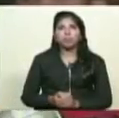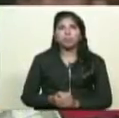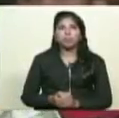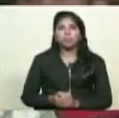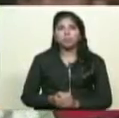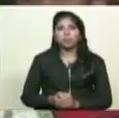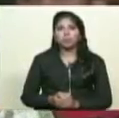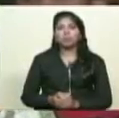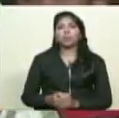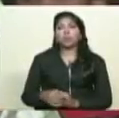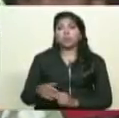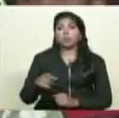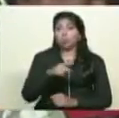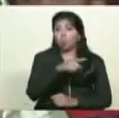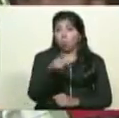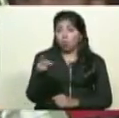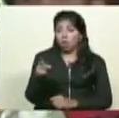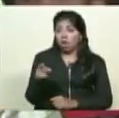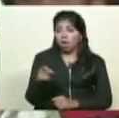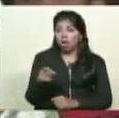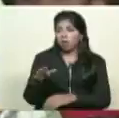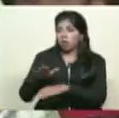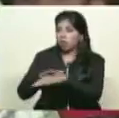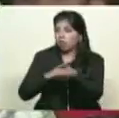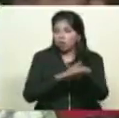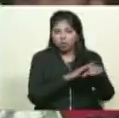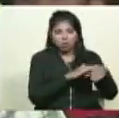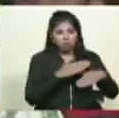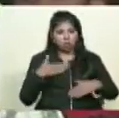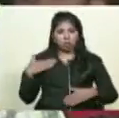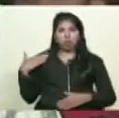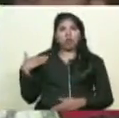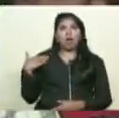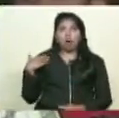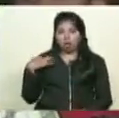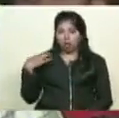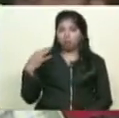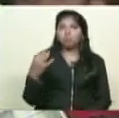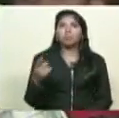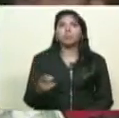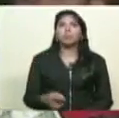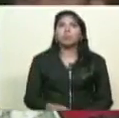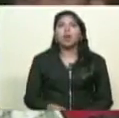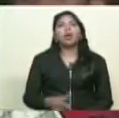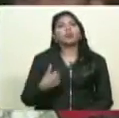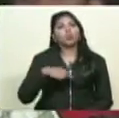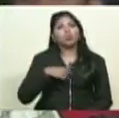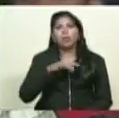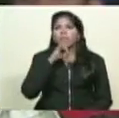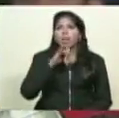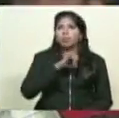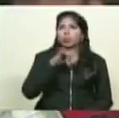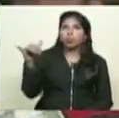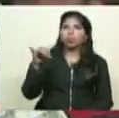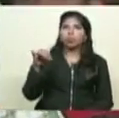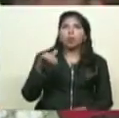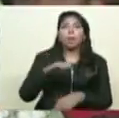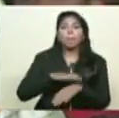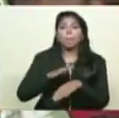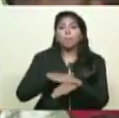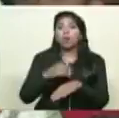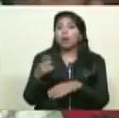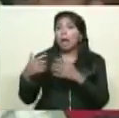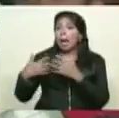convocados por ustedes, señor presidente. Fíjense que una de ellas fue las denuncias que hicimos nosotros porque la empresa no estaba